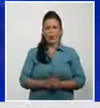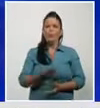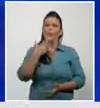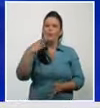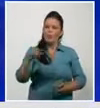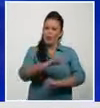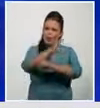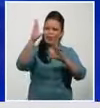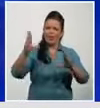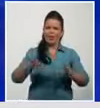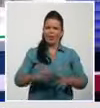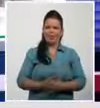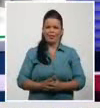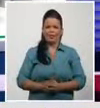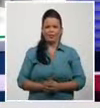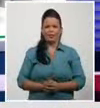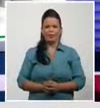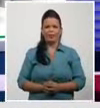muy bonito día.